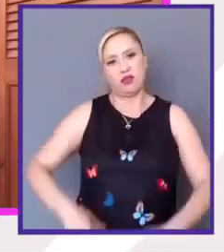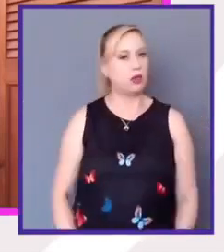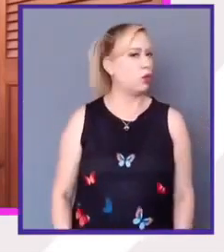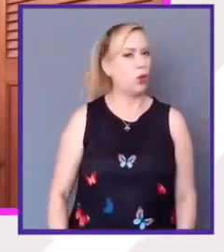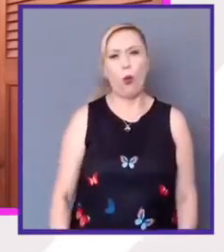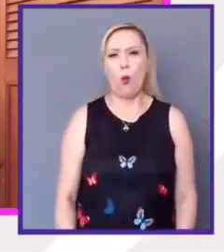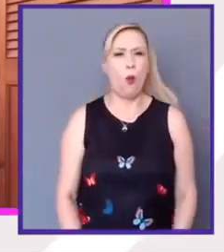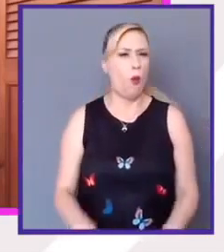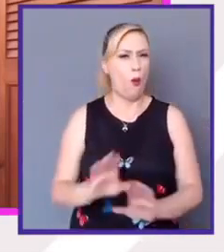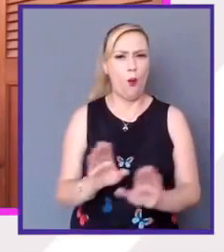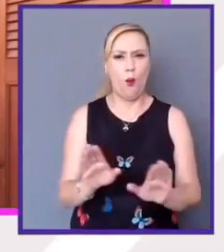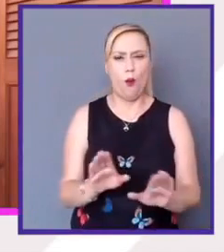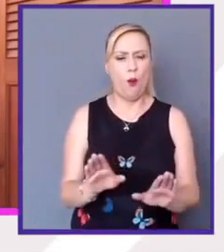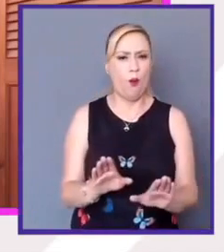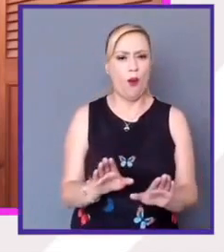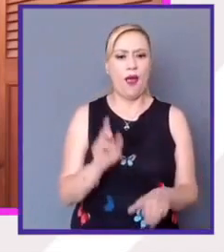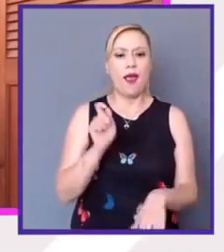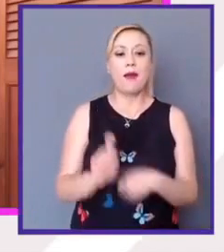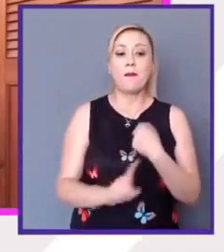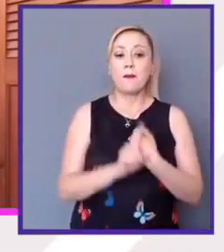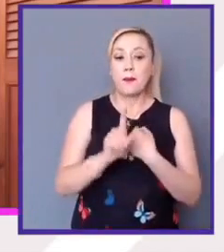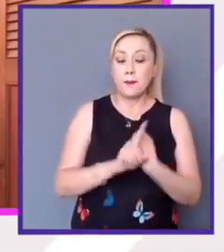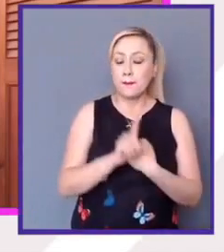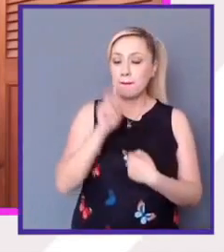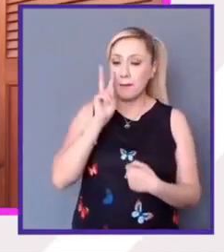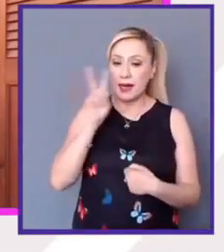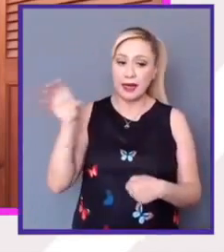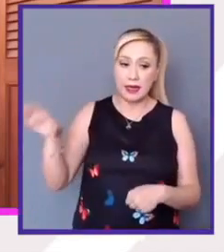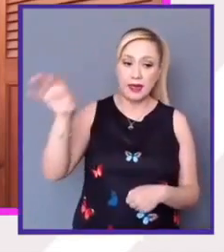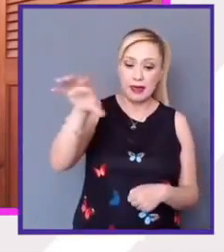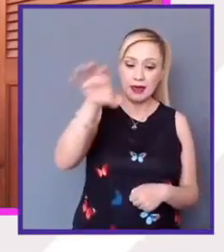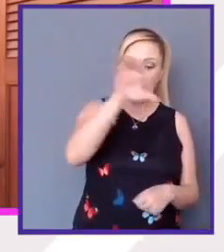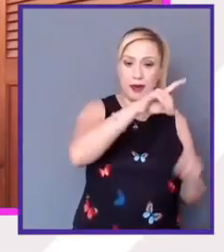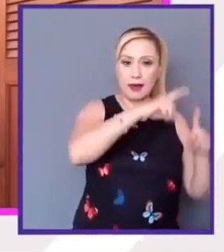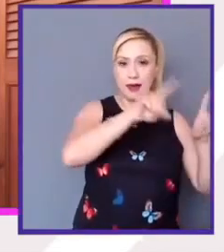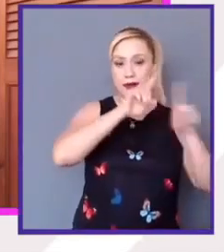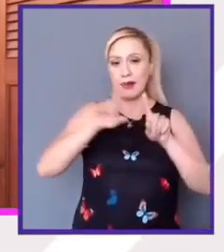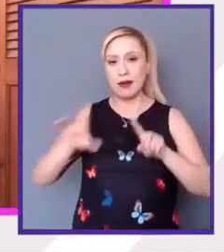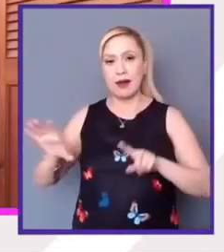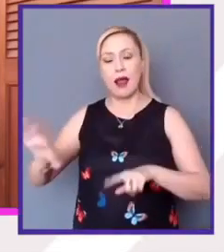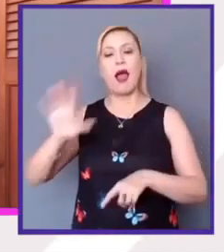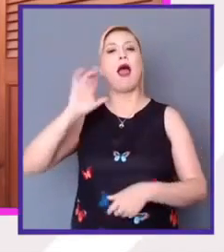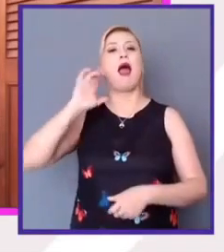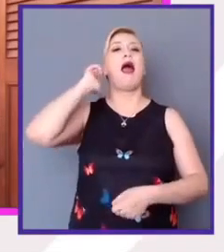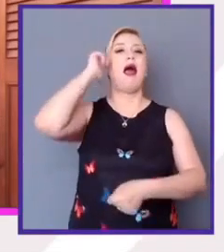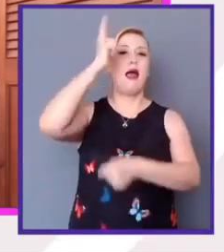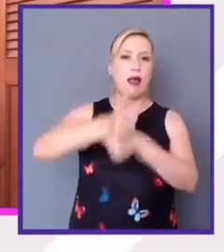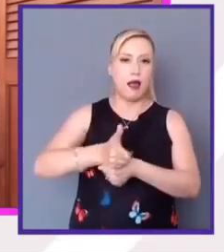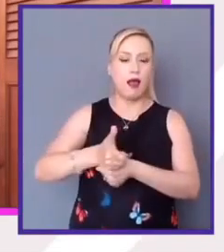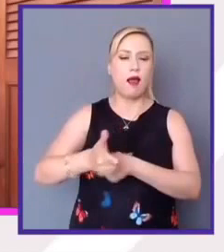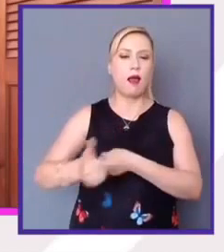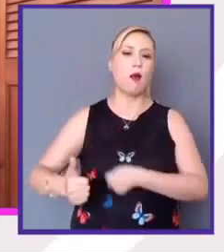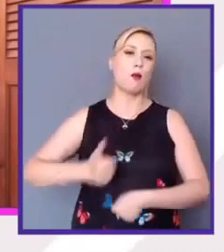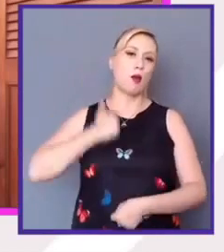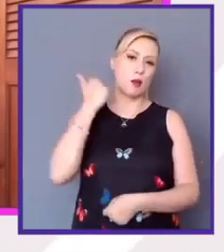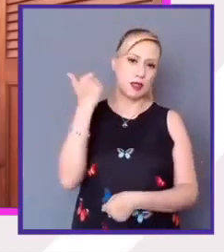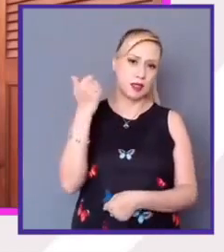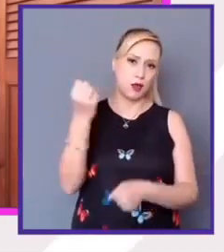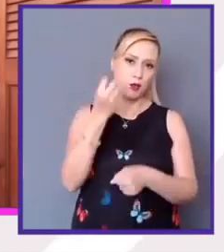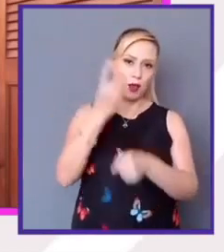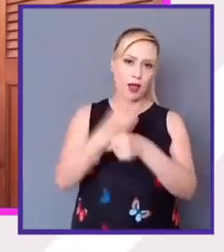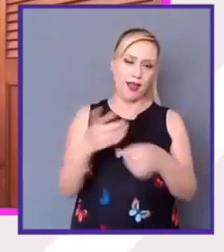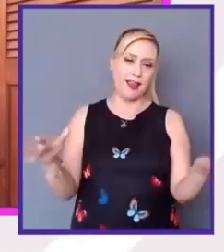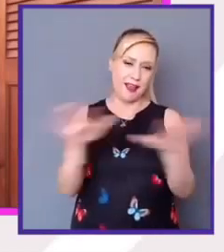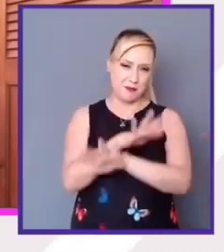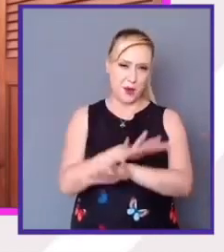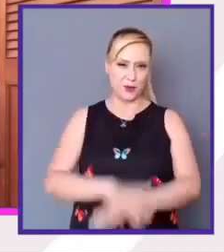reconocer los problemas estructurales que hay en diferentes espacios y ver todo esto como una oportunidad de cambio.